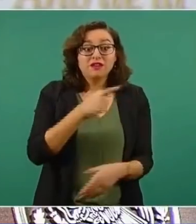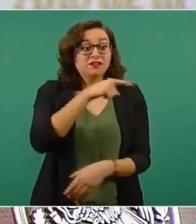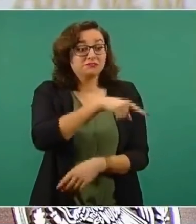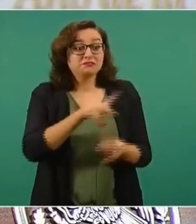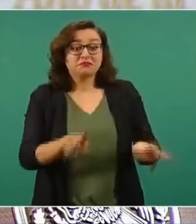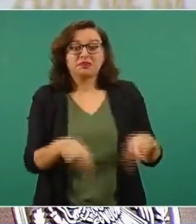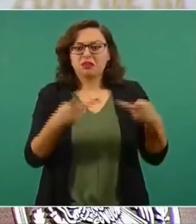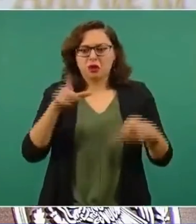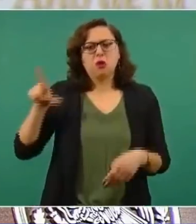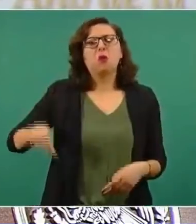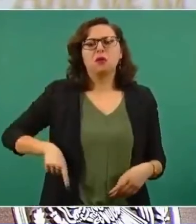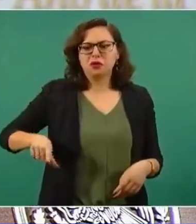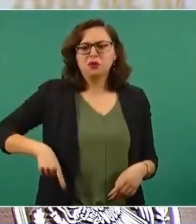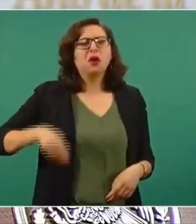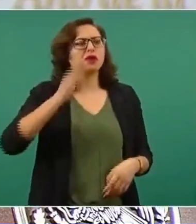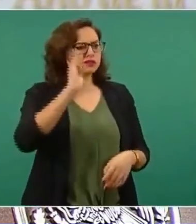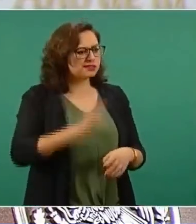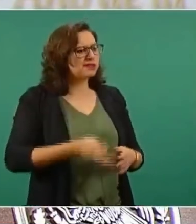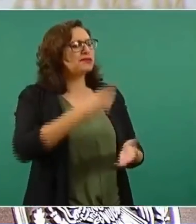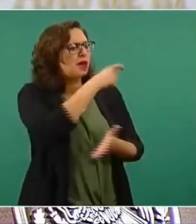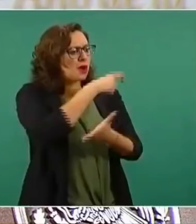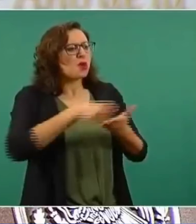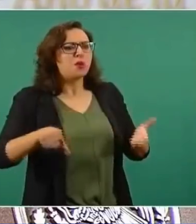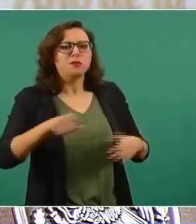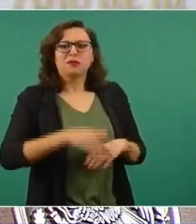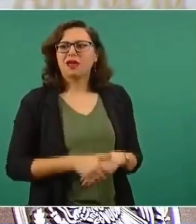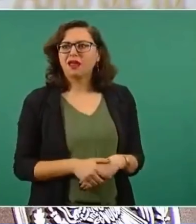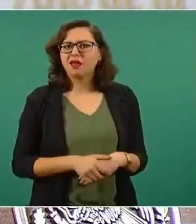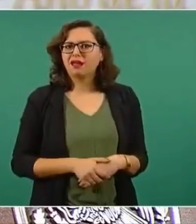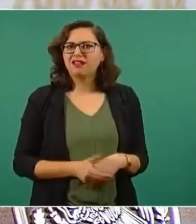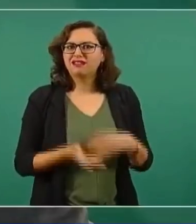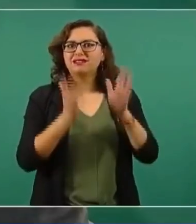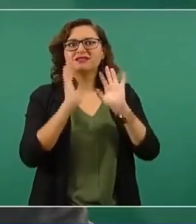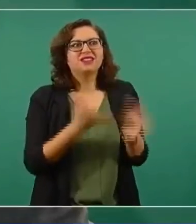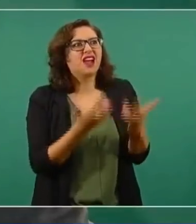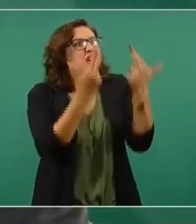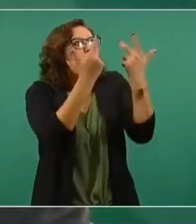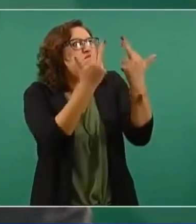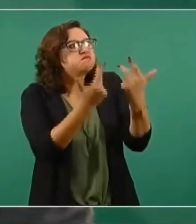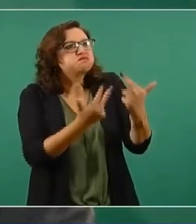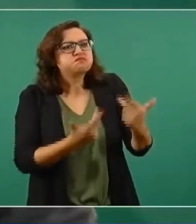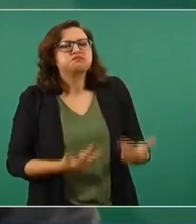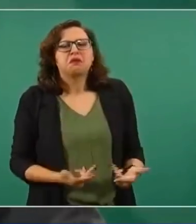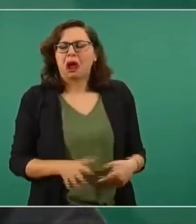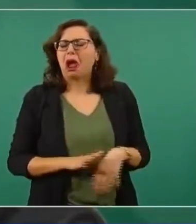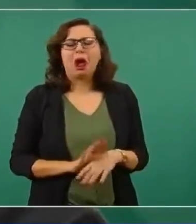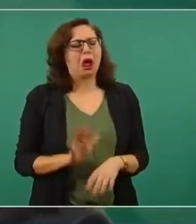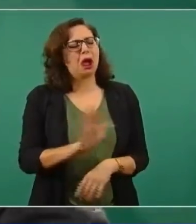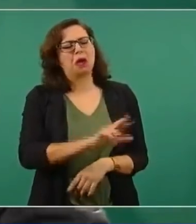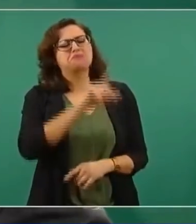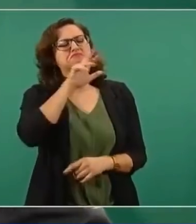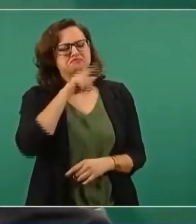Ya era prácticamente chatarra y pagan